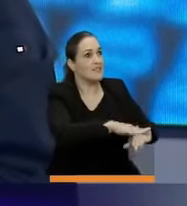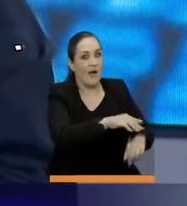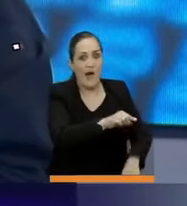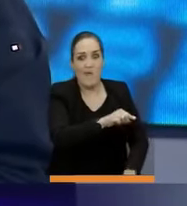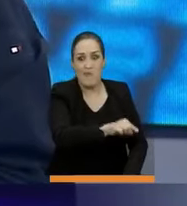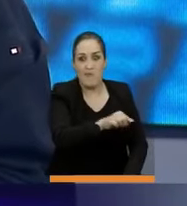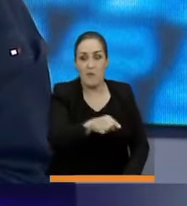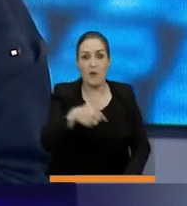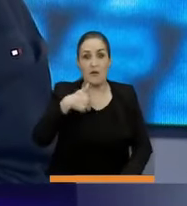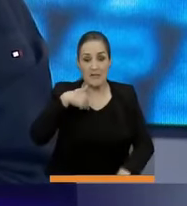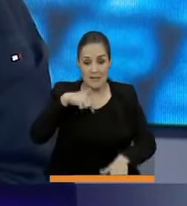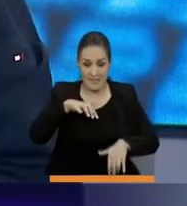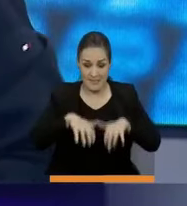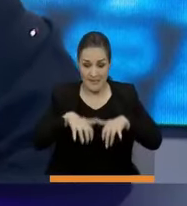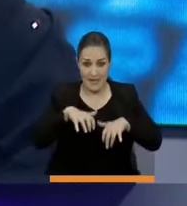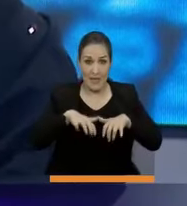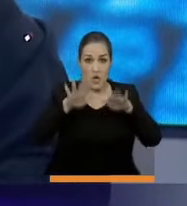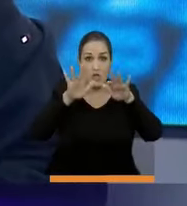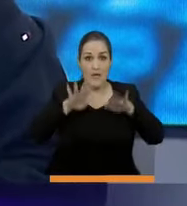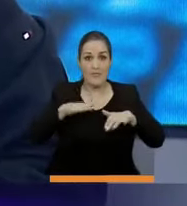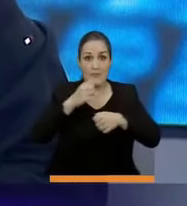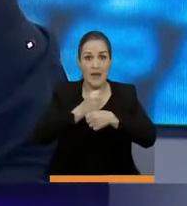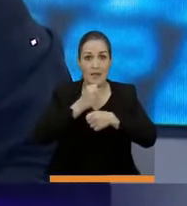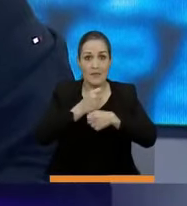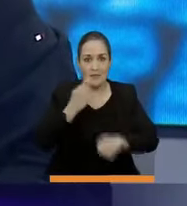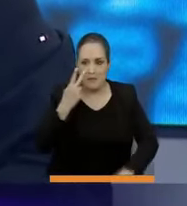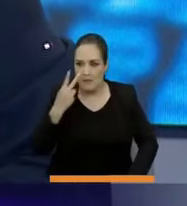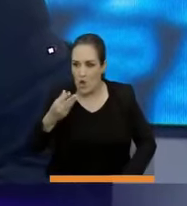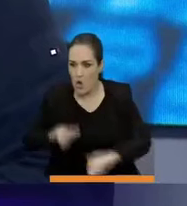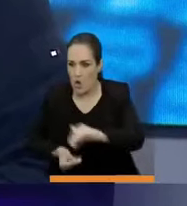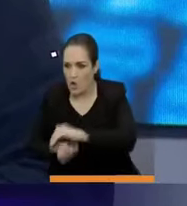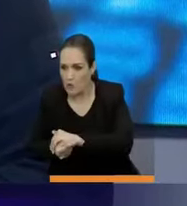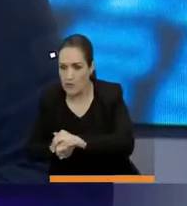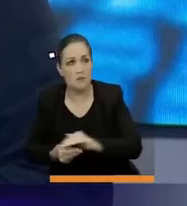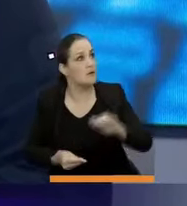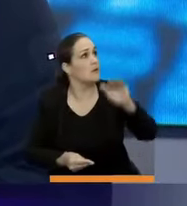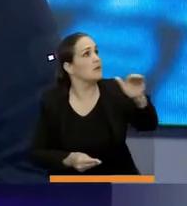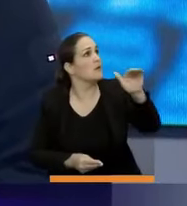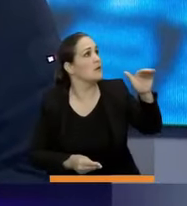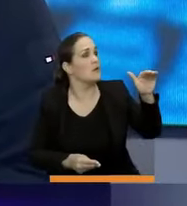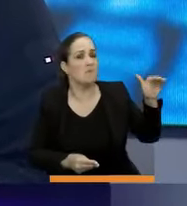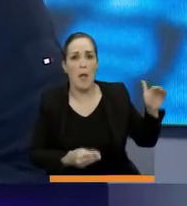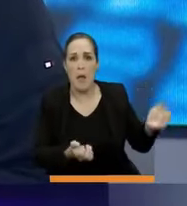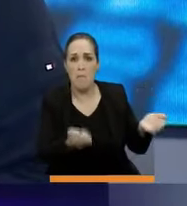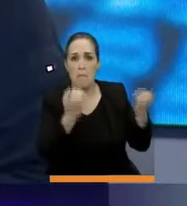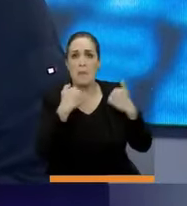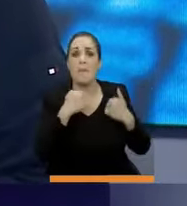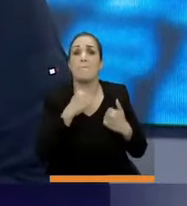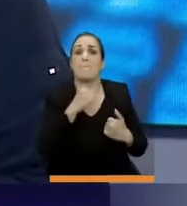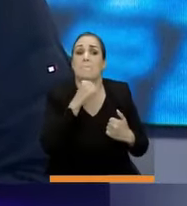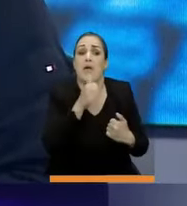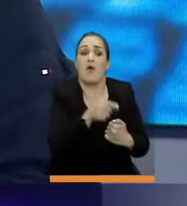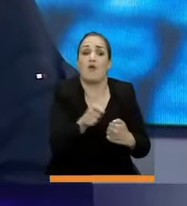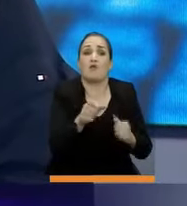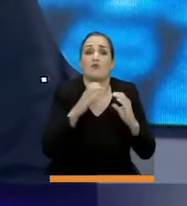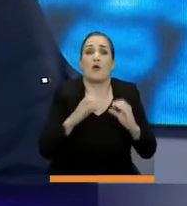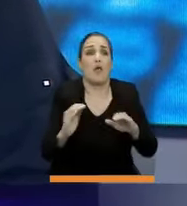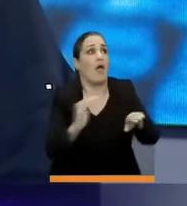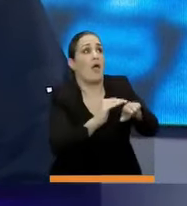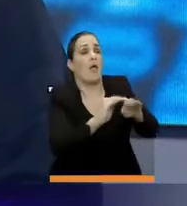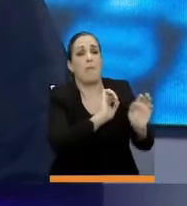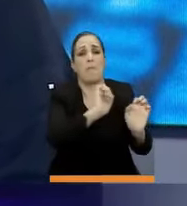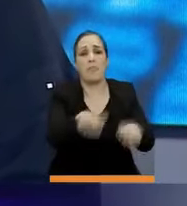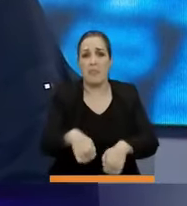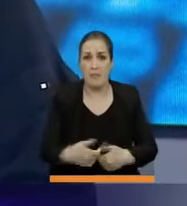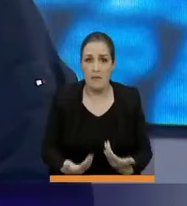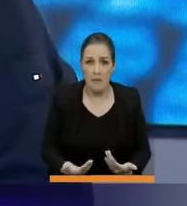secretario de Transparencia le responden. Entonces, ¿qué le está pasando a la ciudadanía? Hemos venido alertando casos tan graves como el